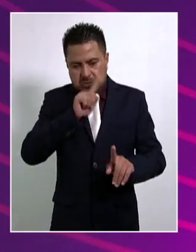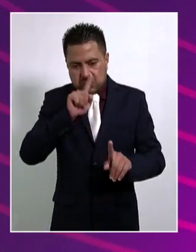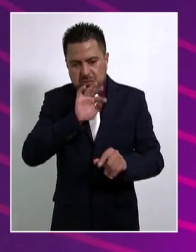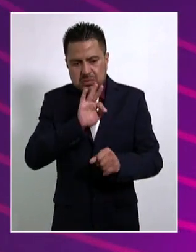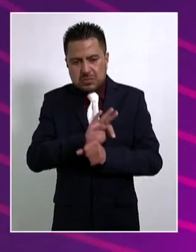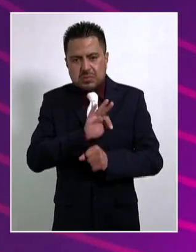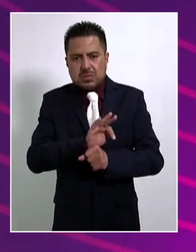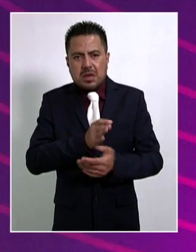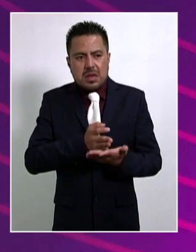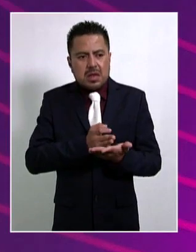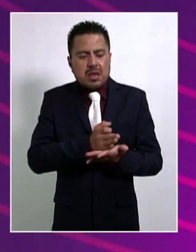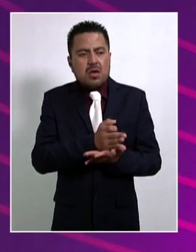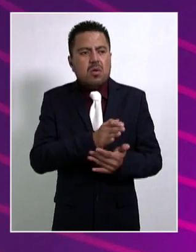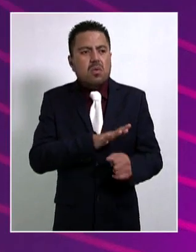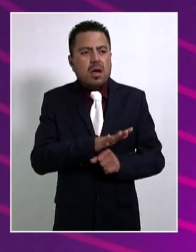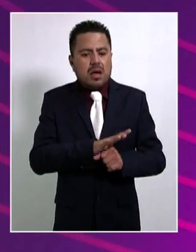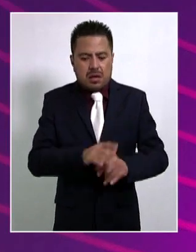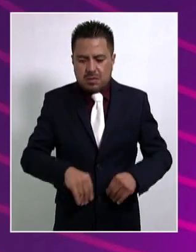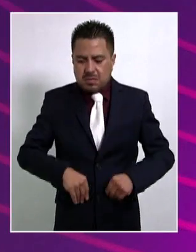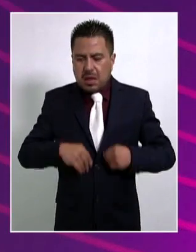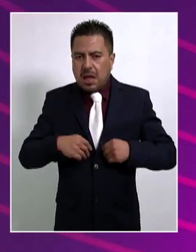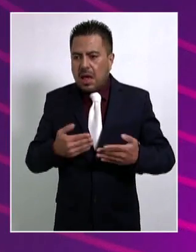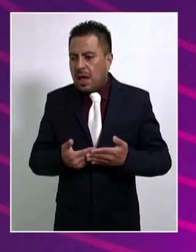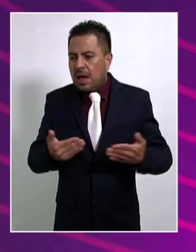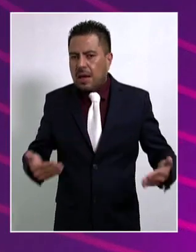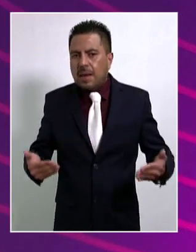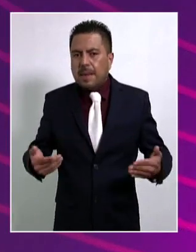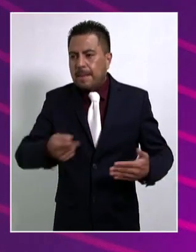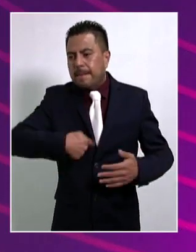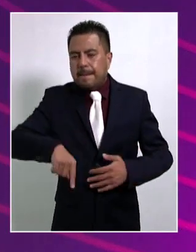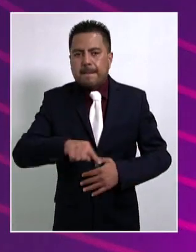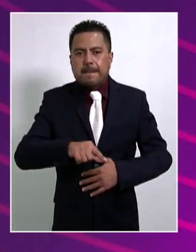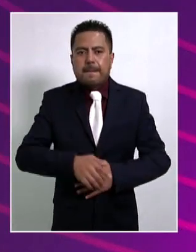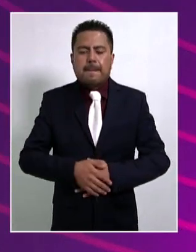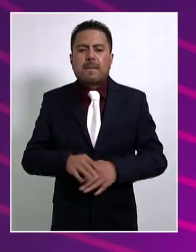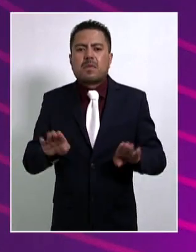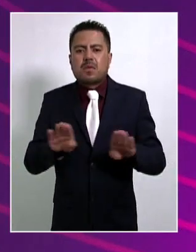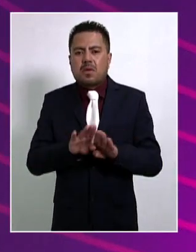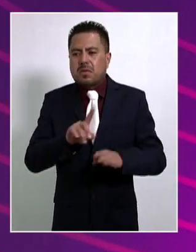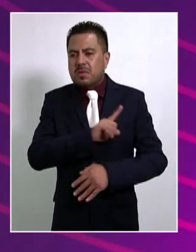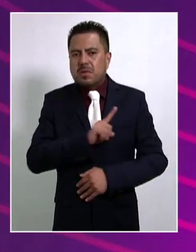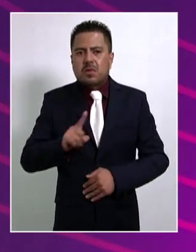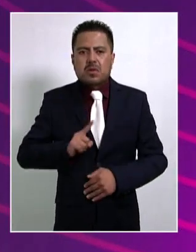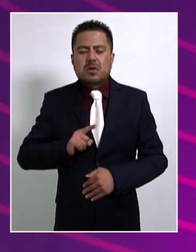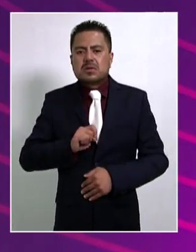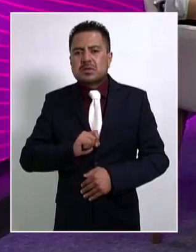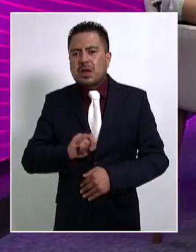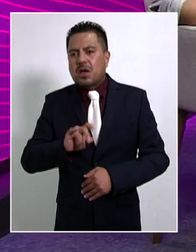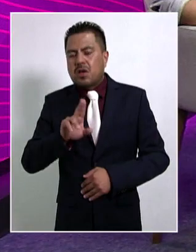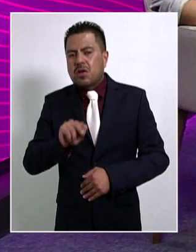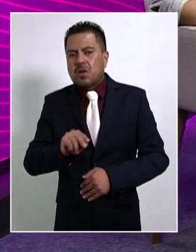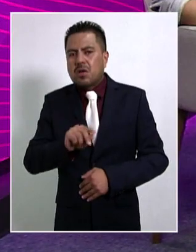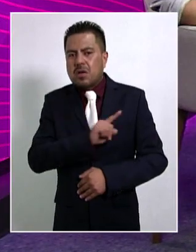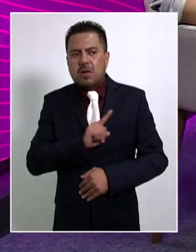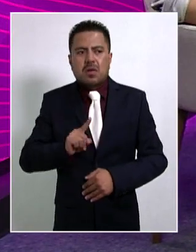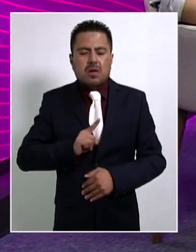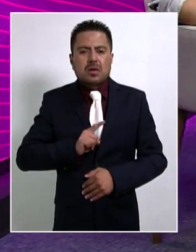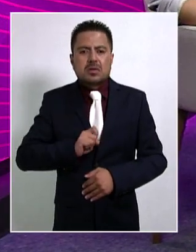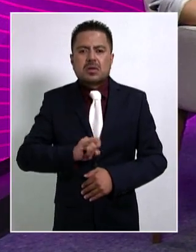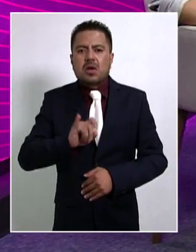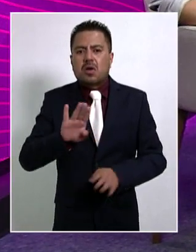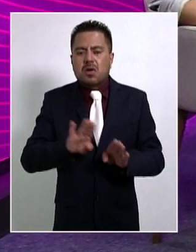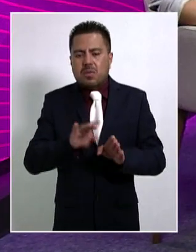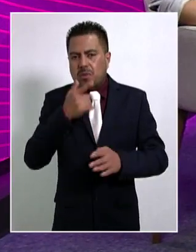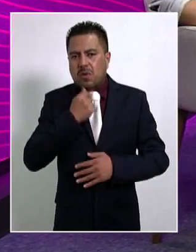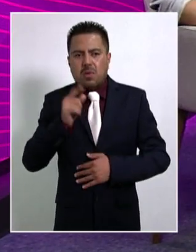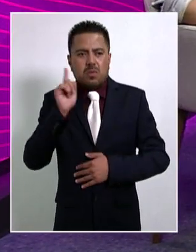al género con el cual nos vivimos y cómo debería de ser o no, o cómo deberíamos de ser o no como hombres